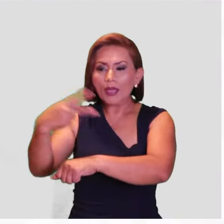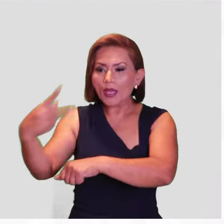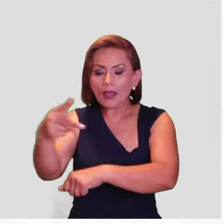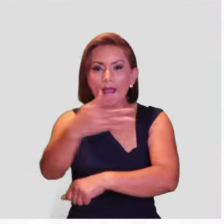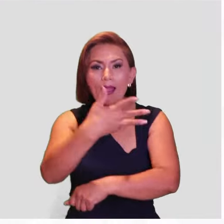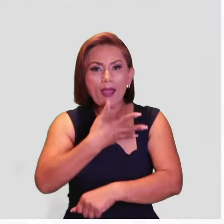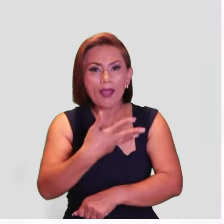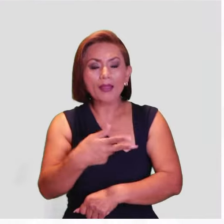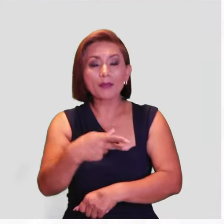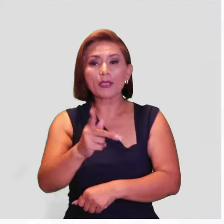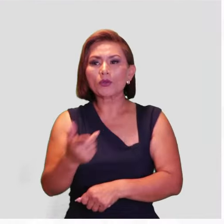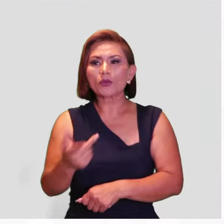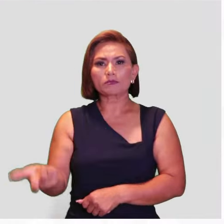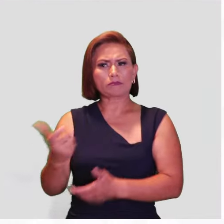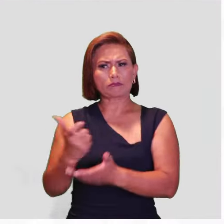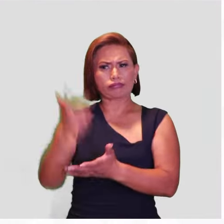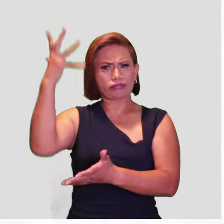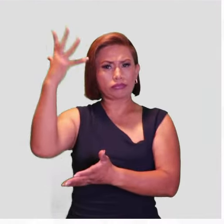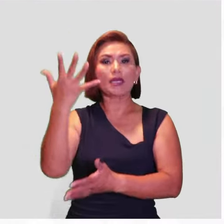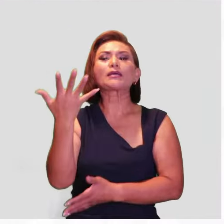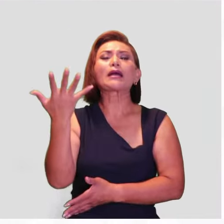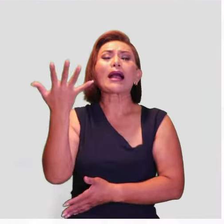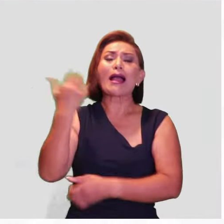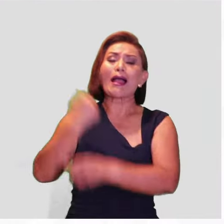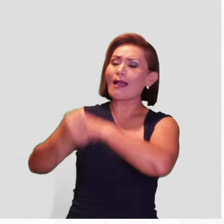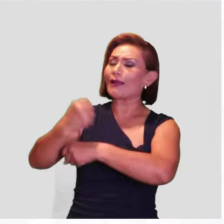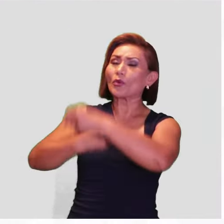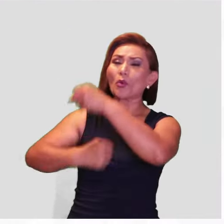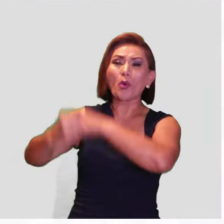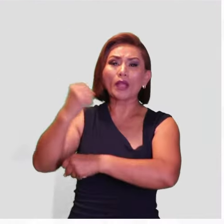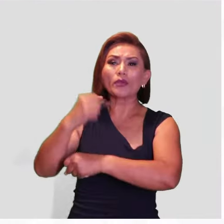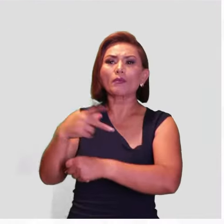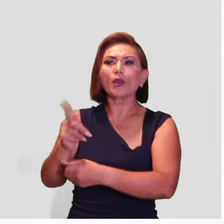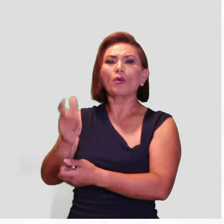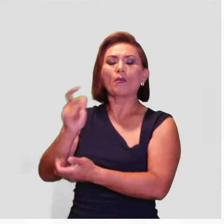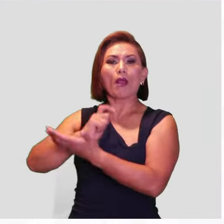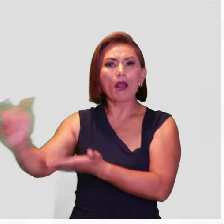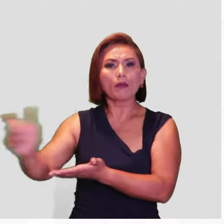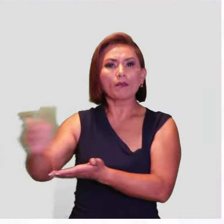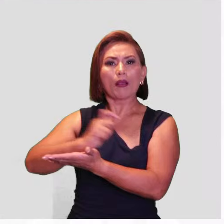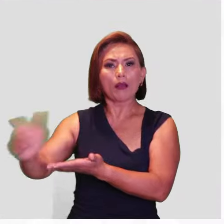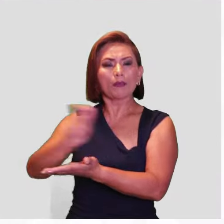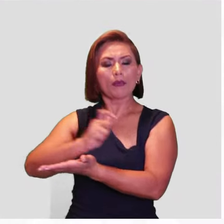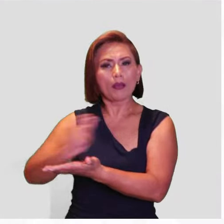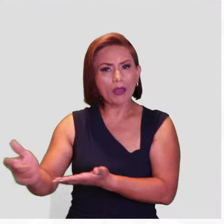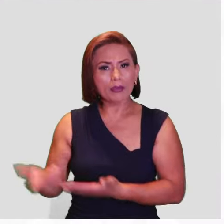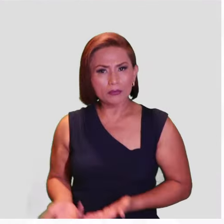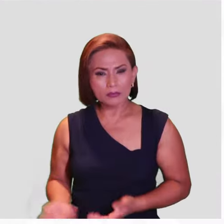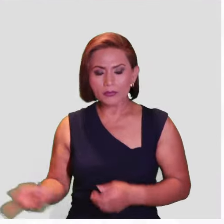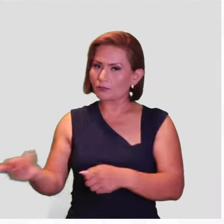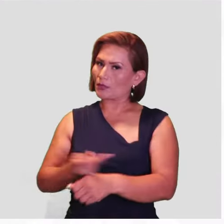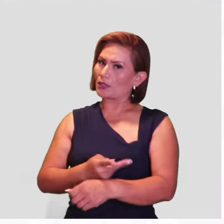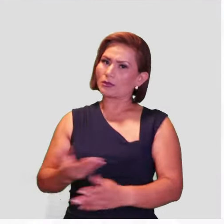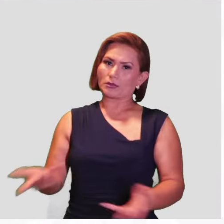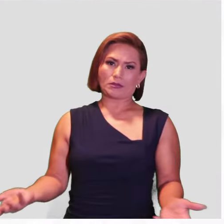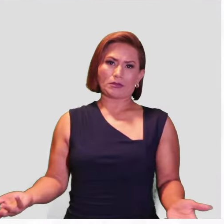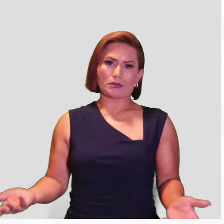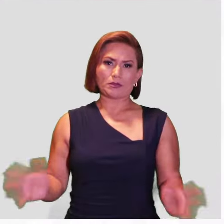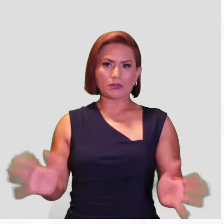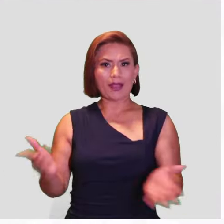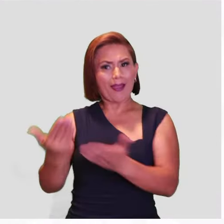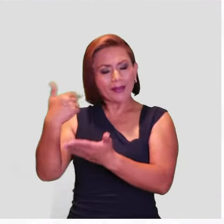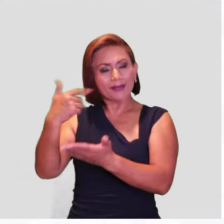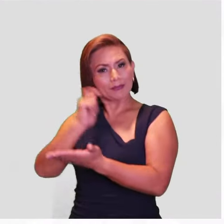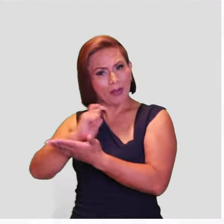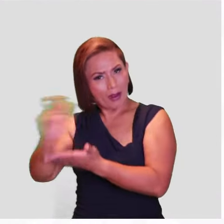tiene décadas que está pagando esos refrendos? Hombre, ya